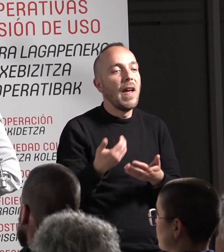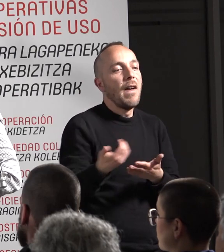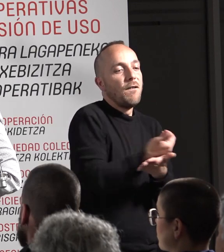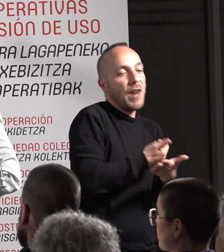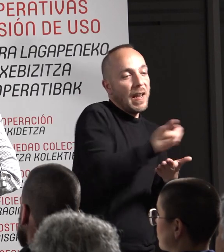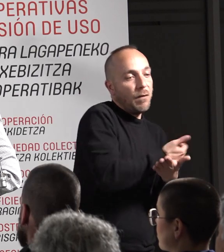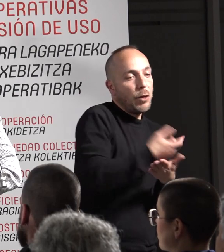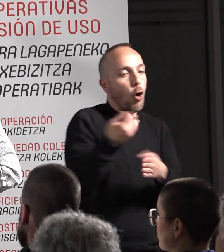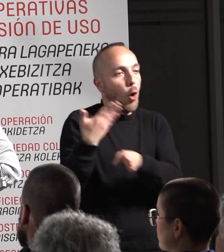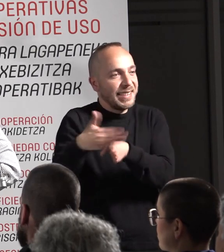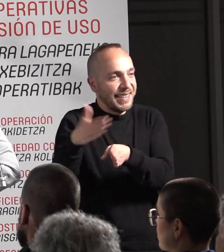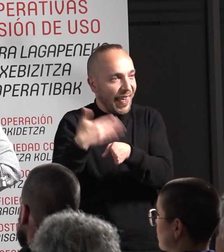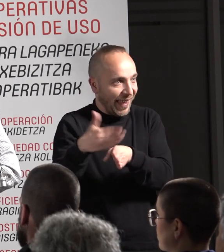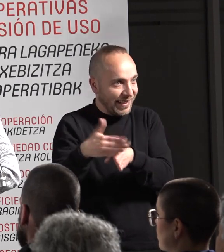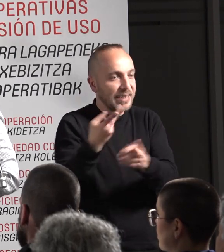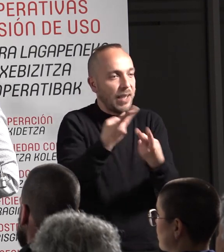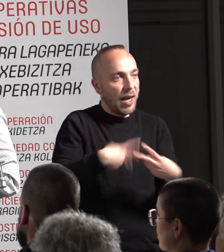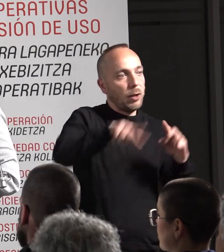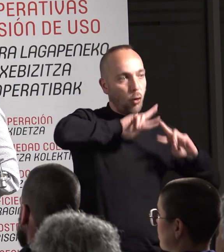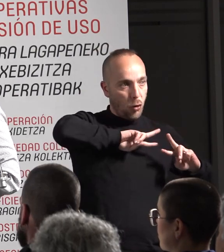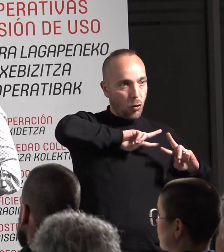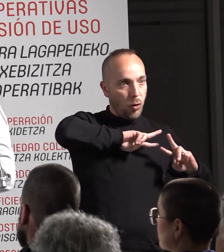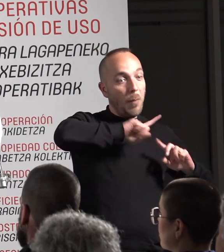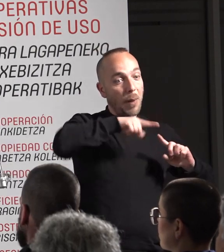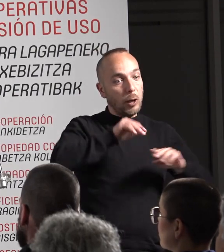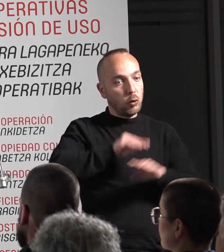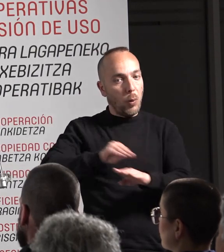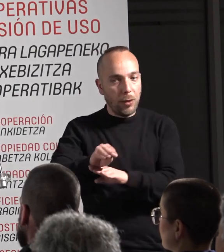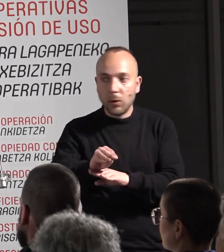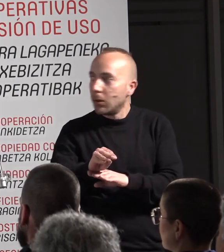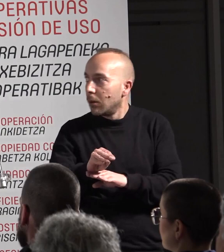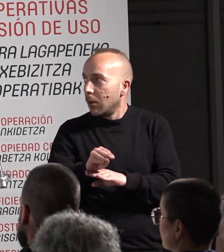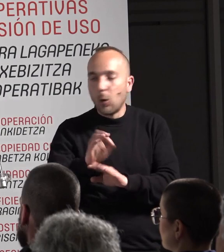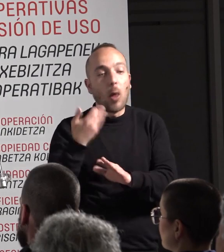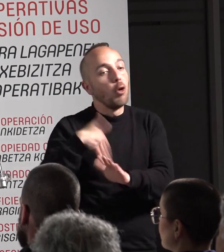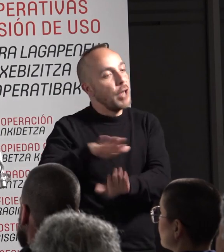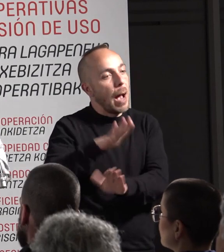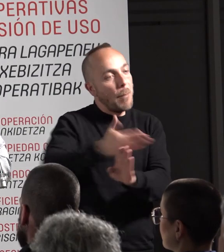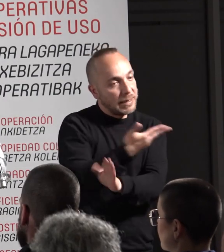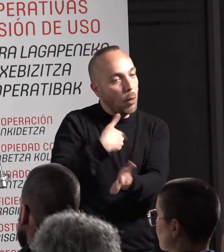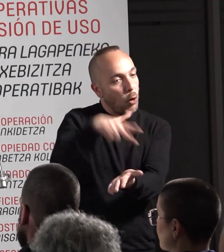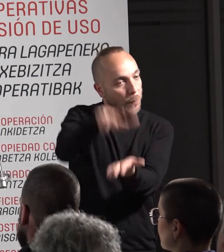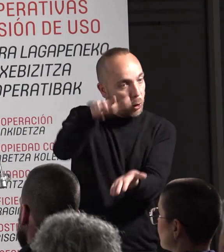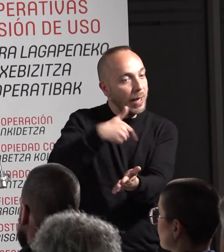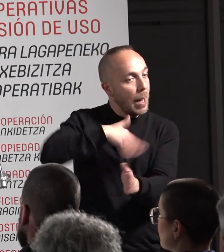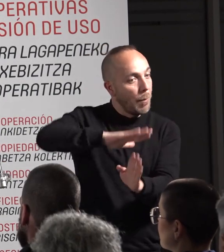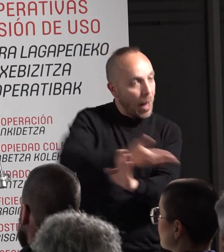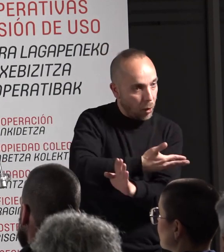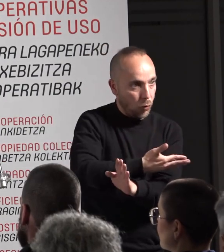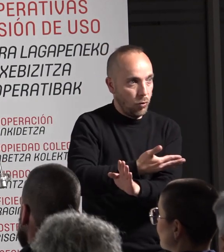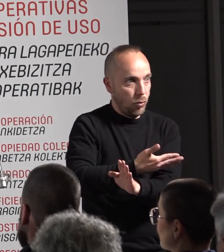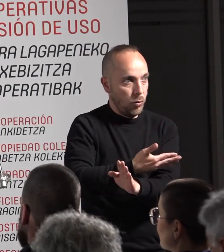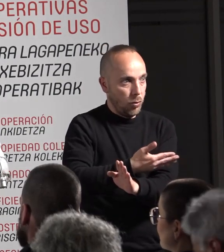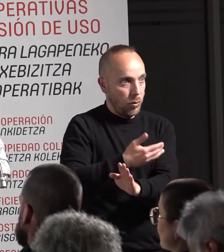de excedentes para nuevas subvenciones retornables una vez se ha pagado la hipoteca. Es decir, claro, los catalanes también somos